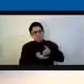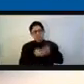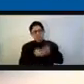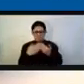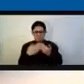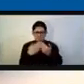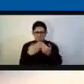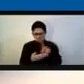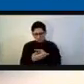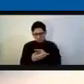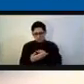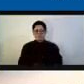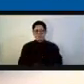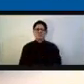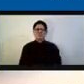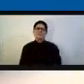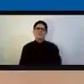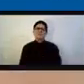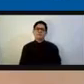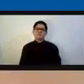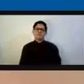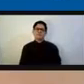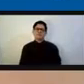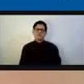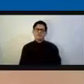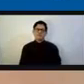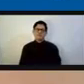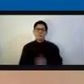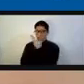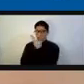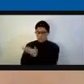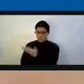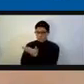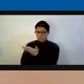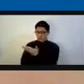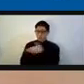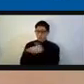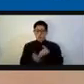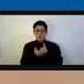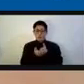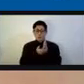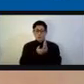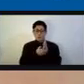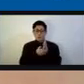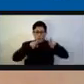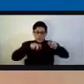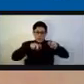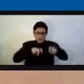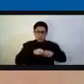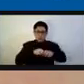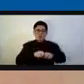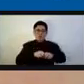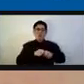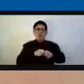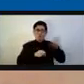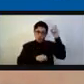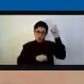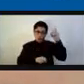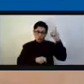Por lo que he escuchado, usted comenzó su investigación de doctorado, tuvo que ver con unas cámaras magmáticas, ¿o me equivoco?